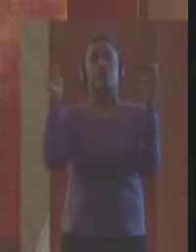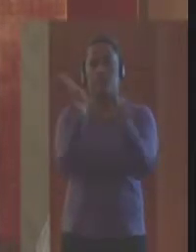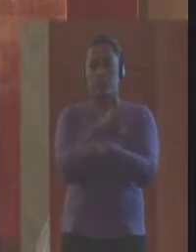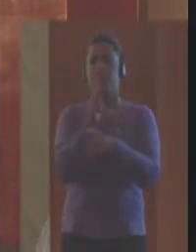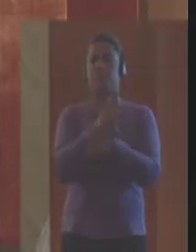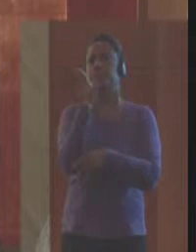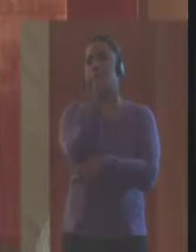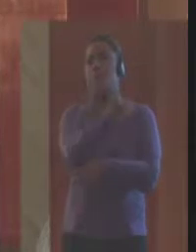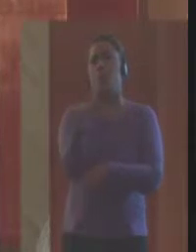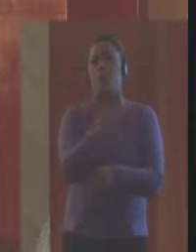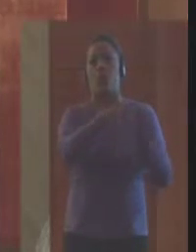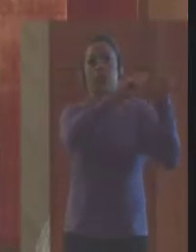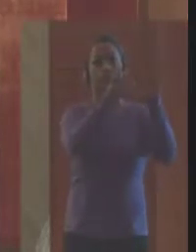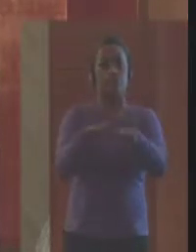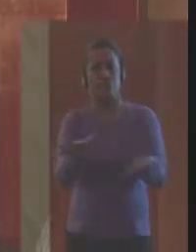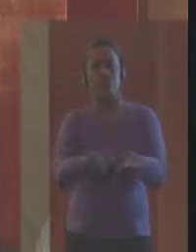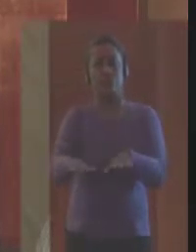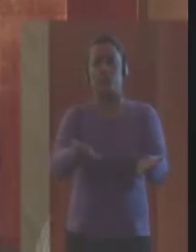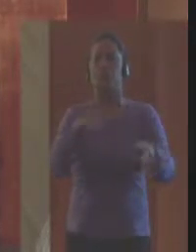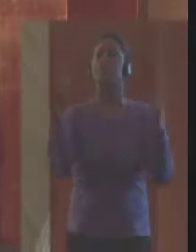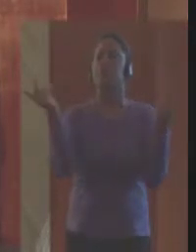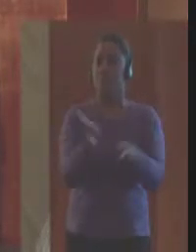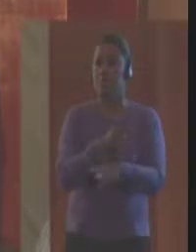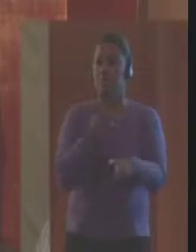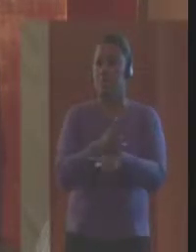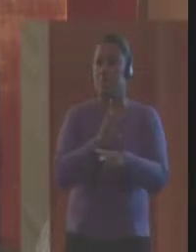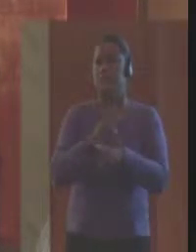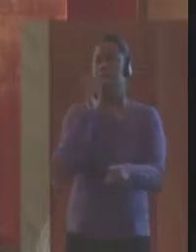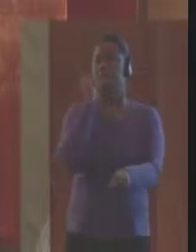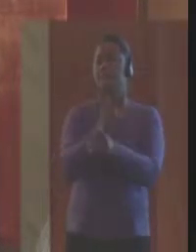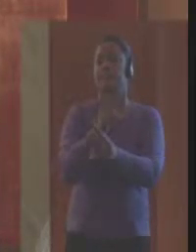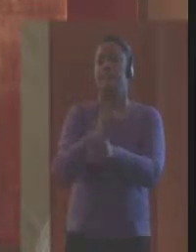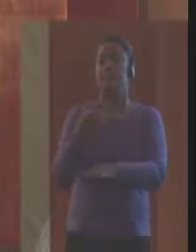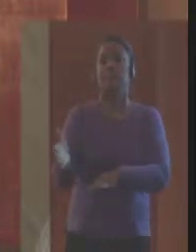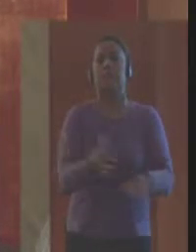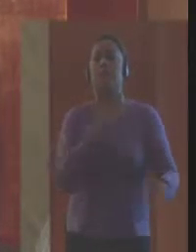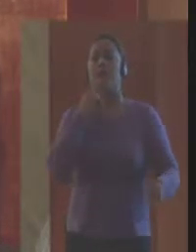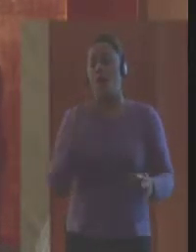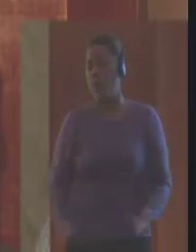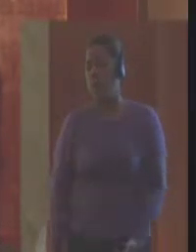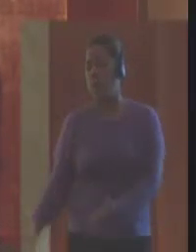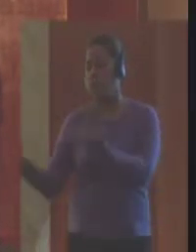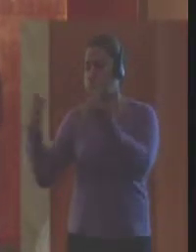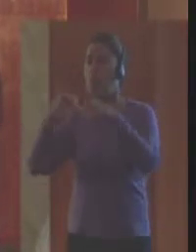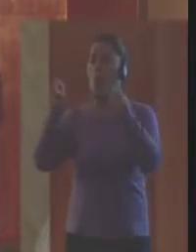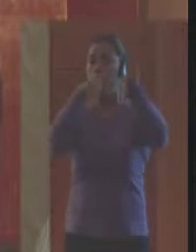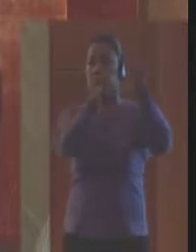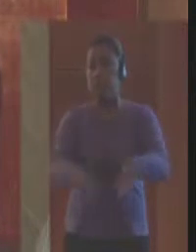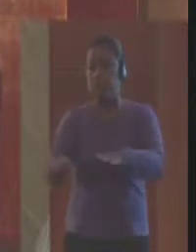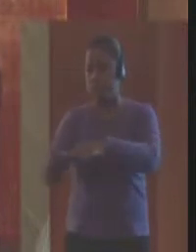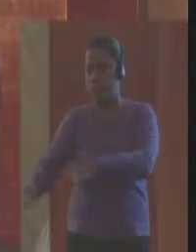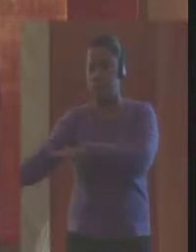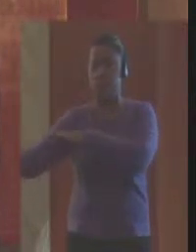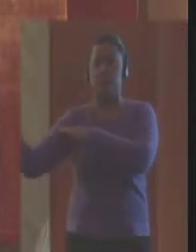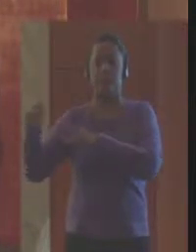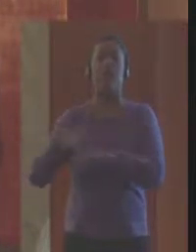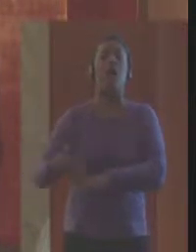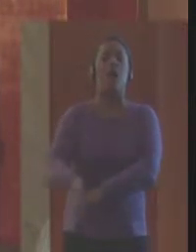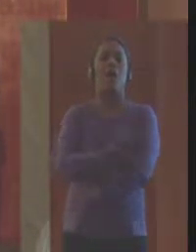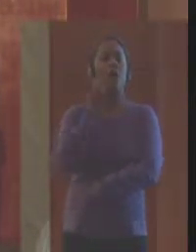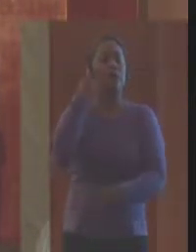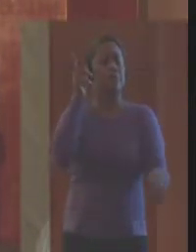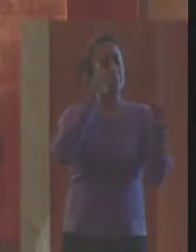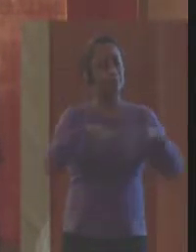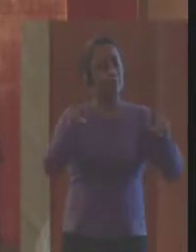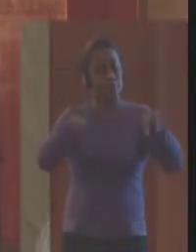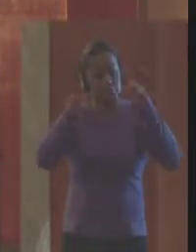riesgo sísmico, sumada a las ya existentes en las condiciones de inundación y deslizamientos. Tenemos estudios,